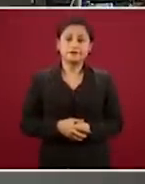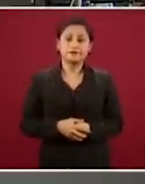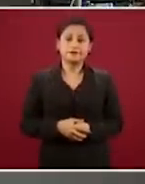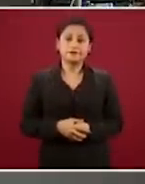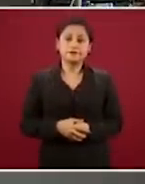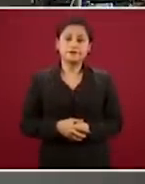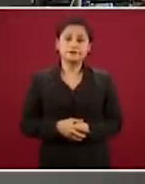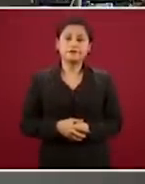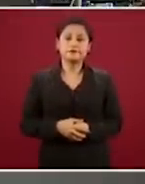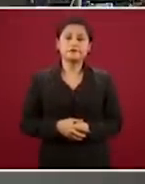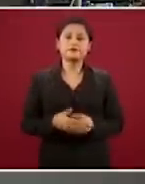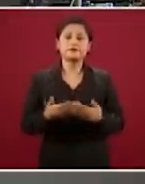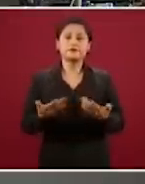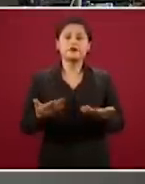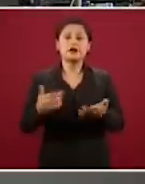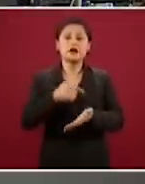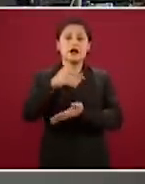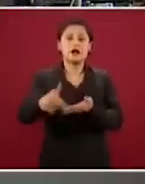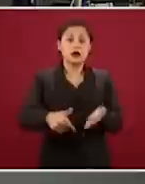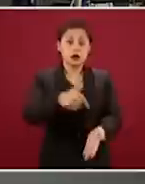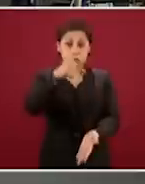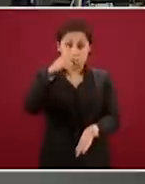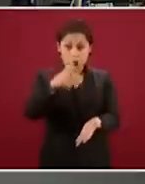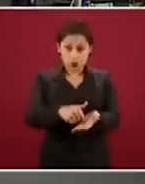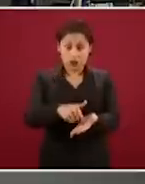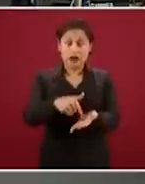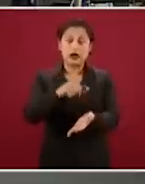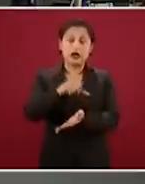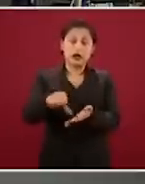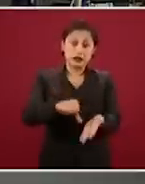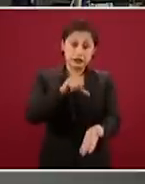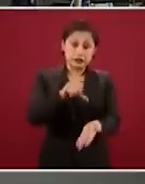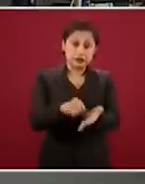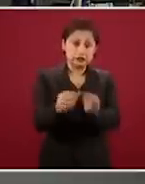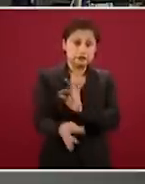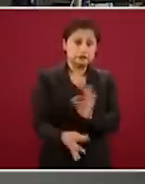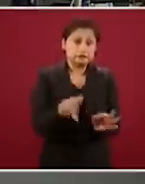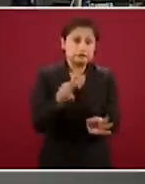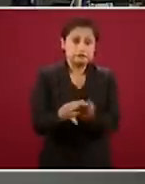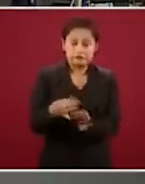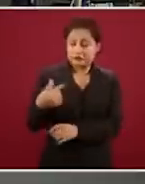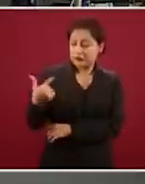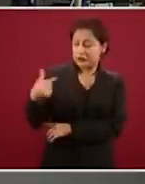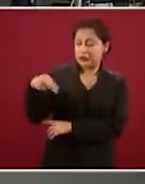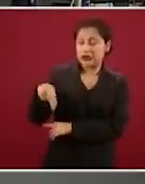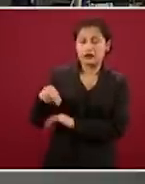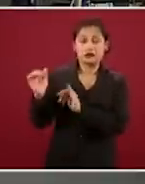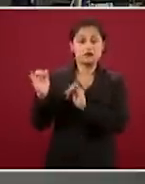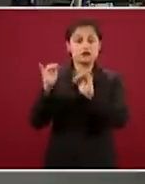funcionando adecuadamente la Guardia Nacional. Hay presupuesto,